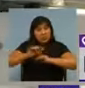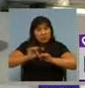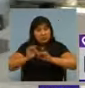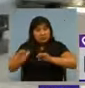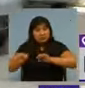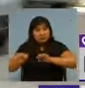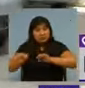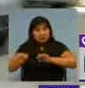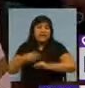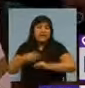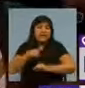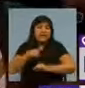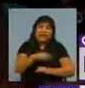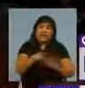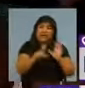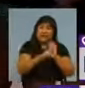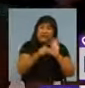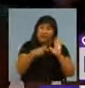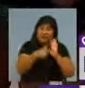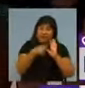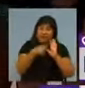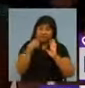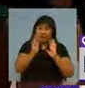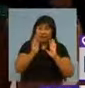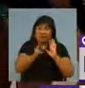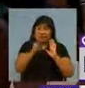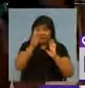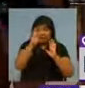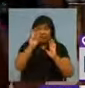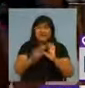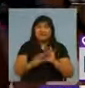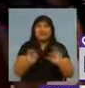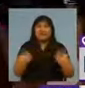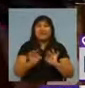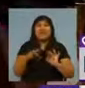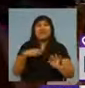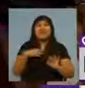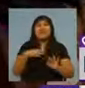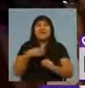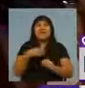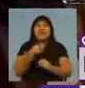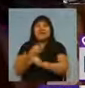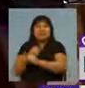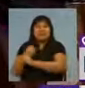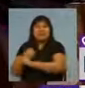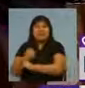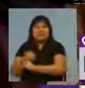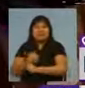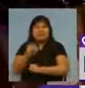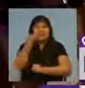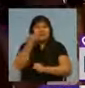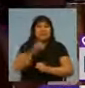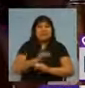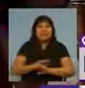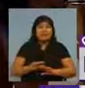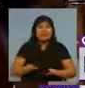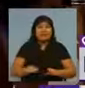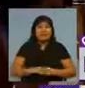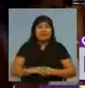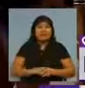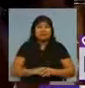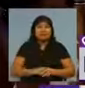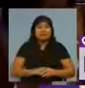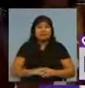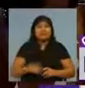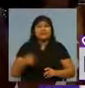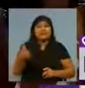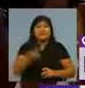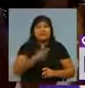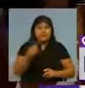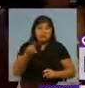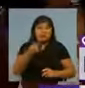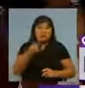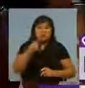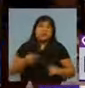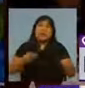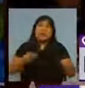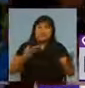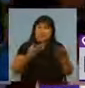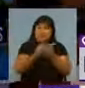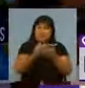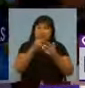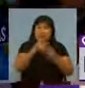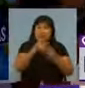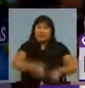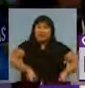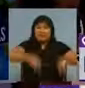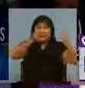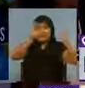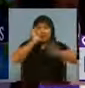en el otorgamiento de permisos y eso está planteado ya en la acción de inconstitucionalidad que hemos presentado al Superior Tribunal de Justicia